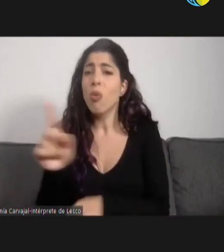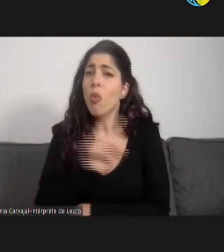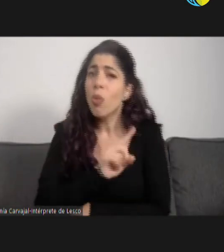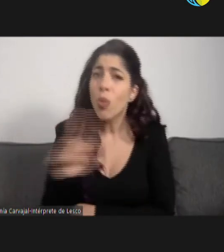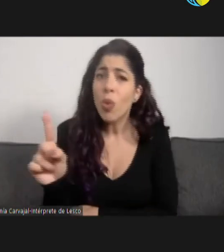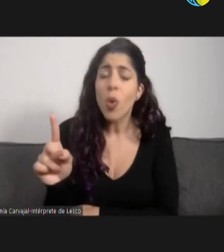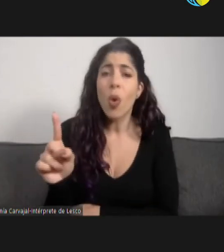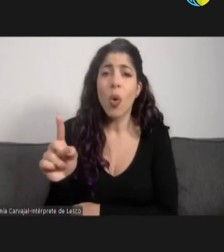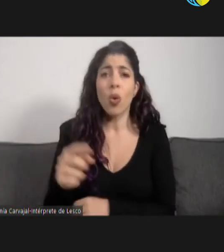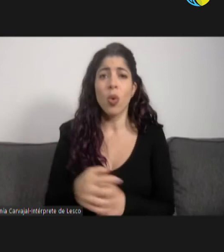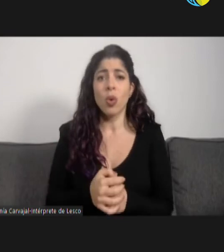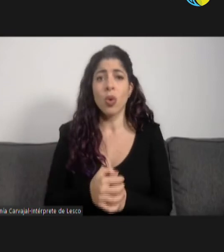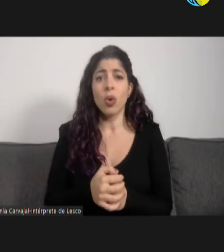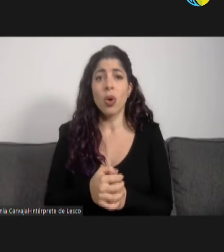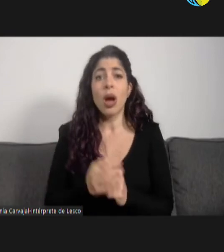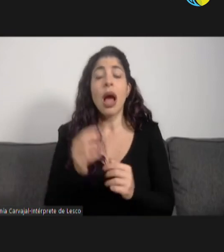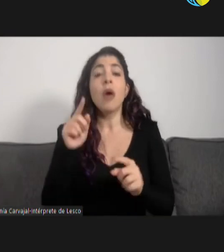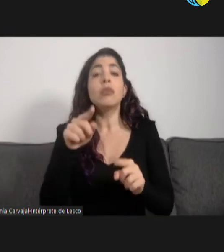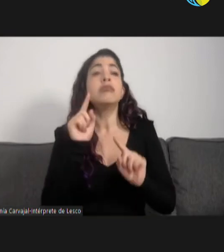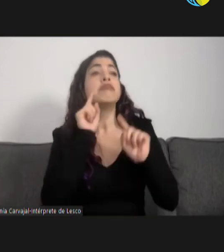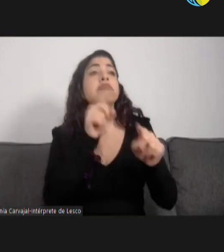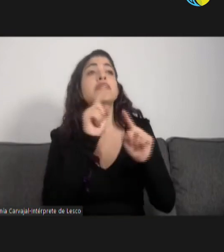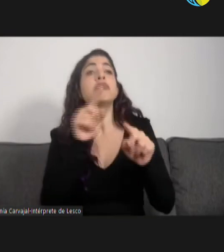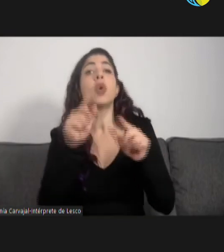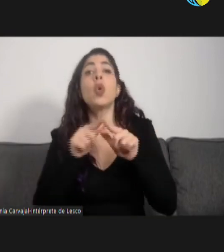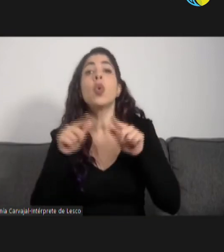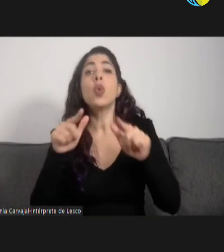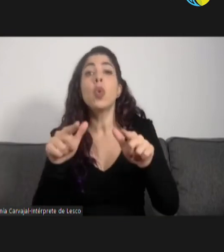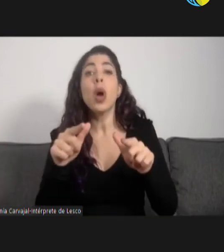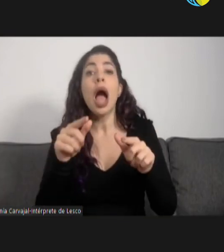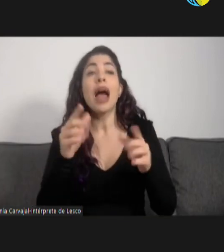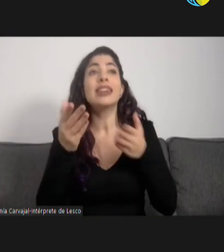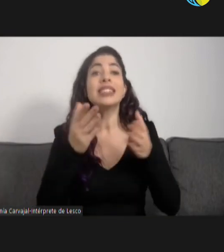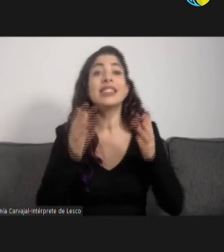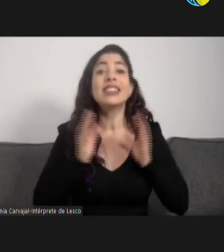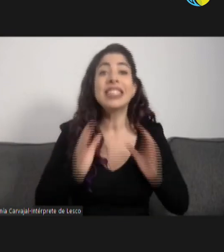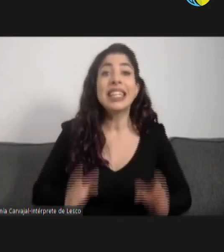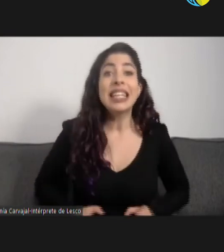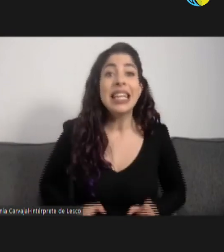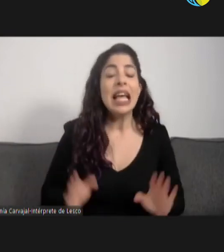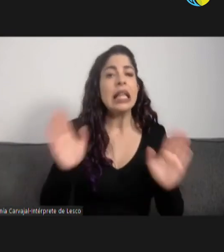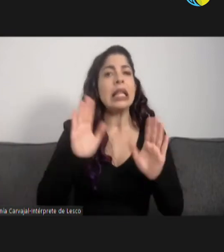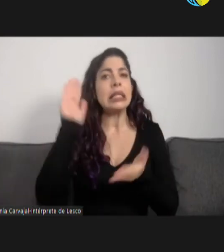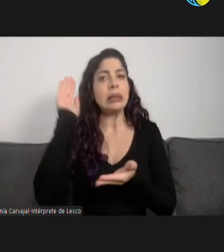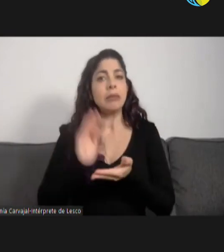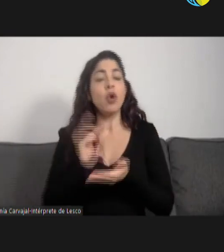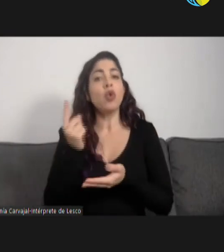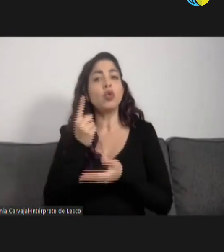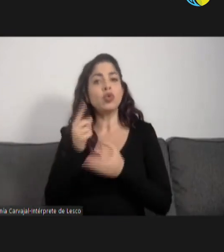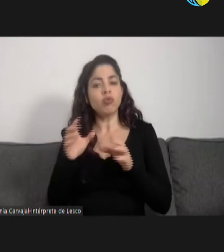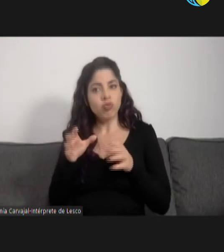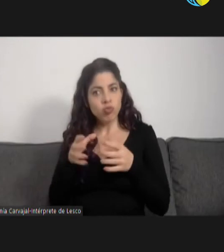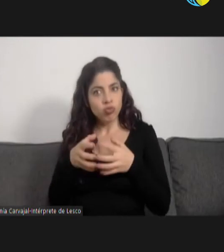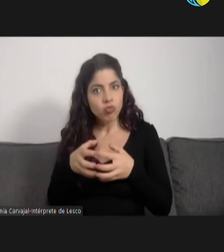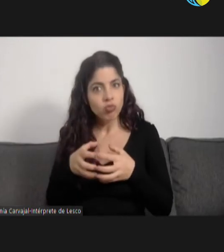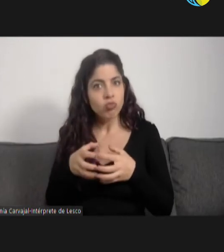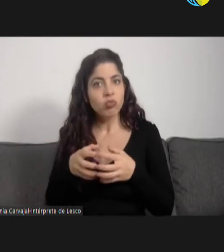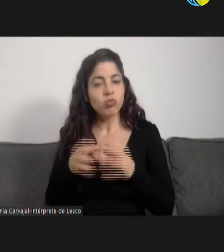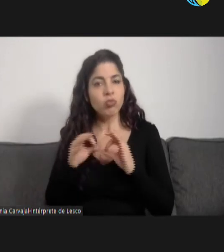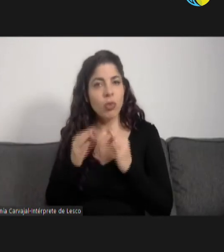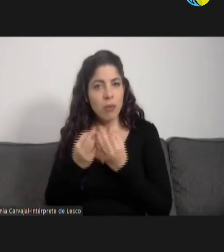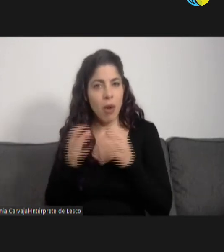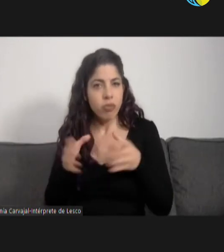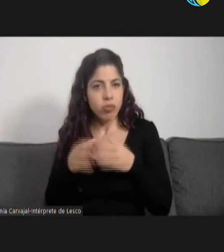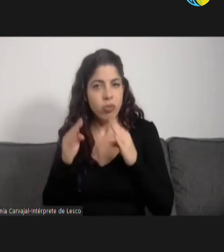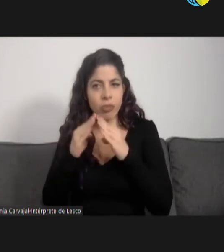disminuir la asistencia a lugares donde hay atención al público, justamente si no es con la burbuja social. Y seamos muy